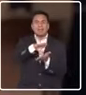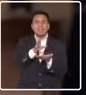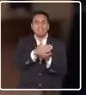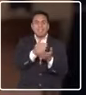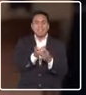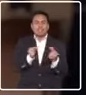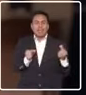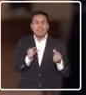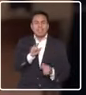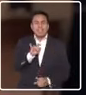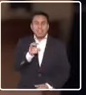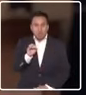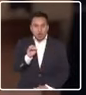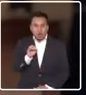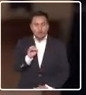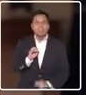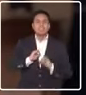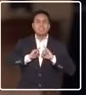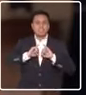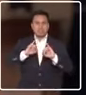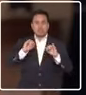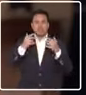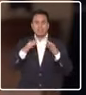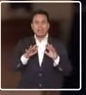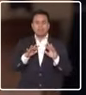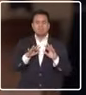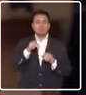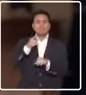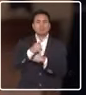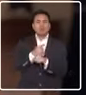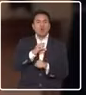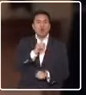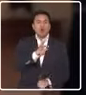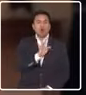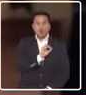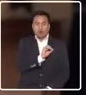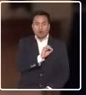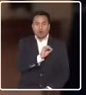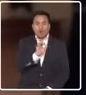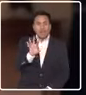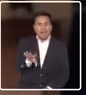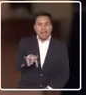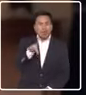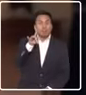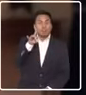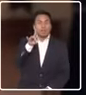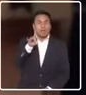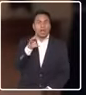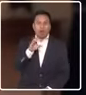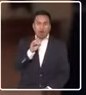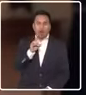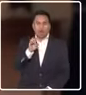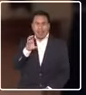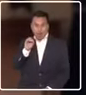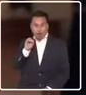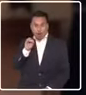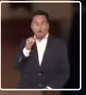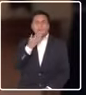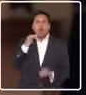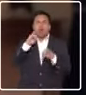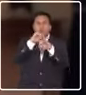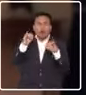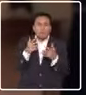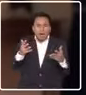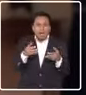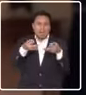la estrategia Nacional del litio informé que había instruido a corfo encontrar a través de codelco la mejor